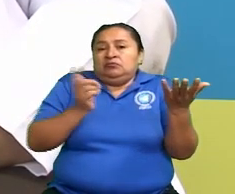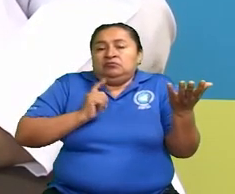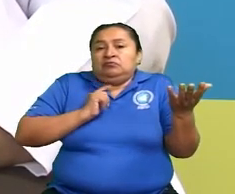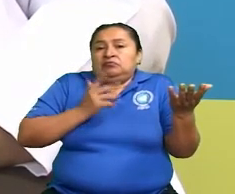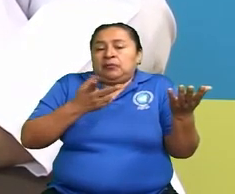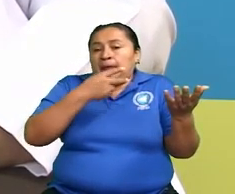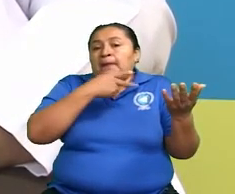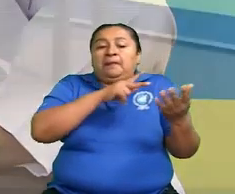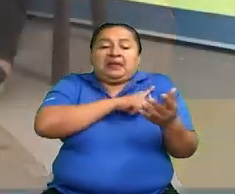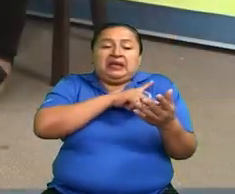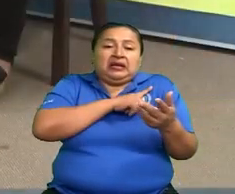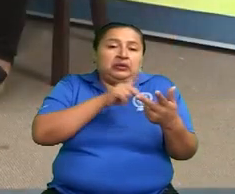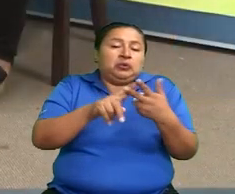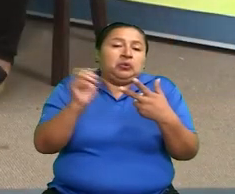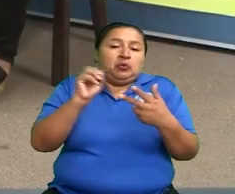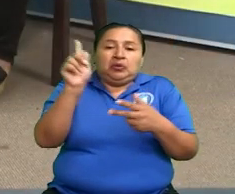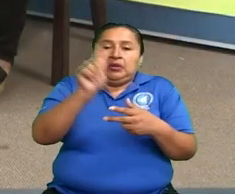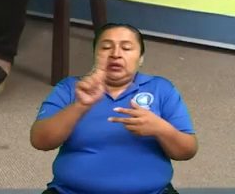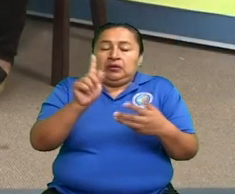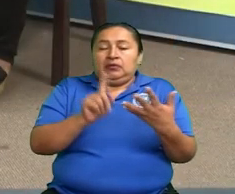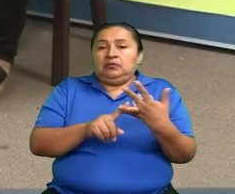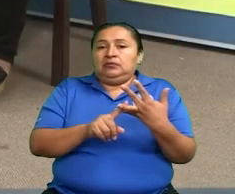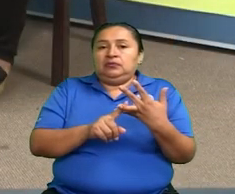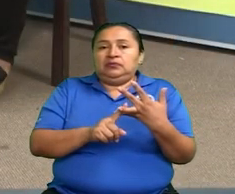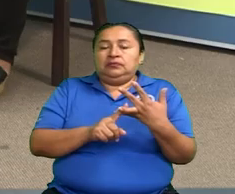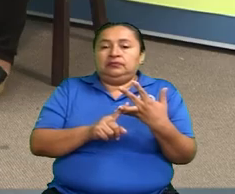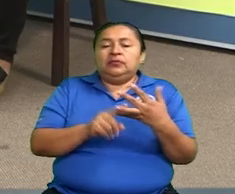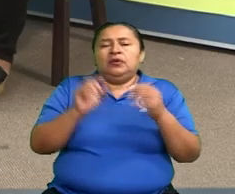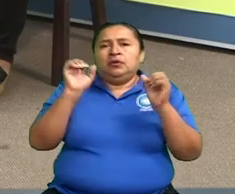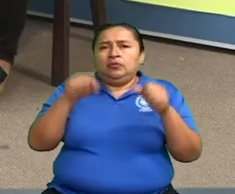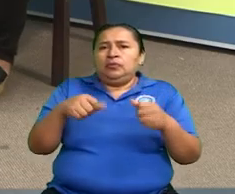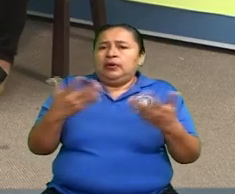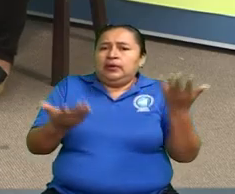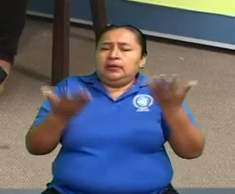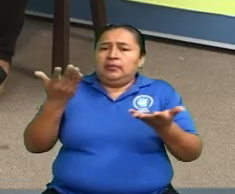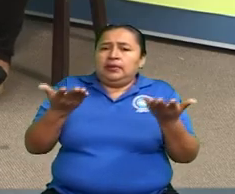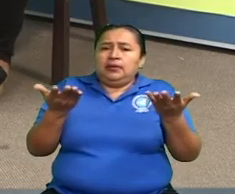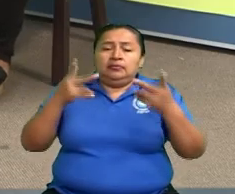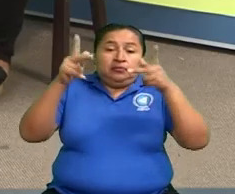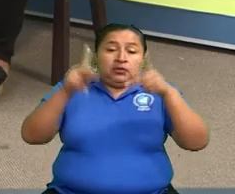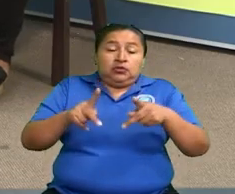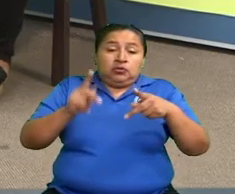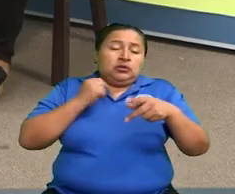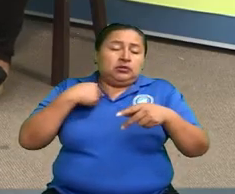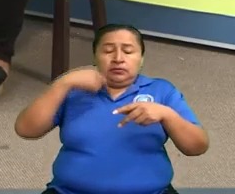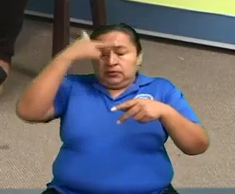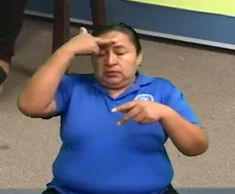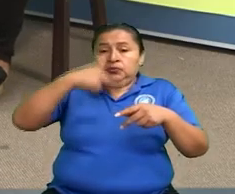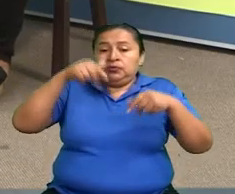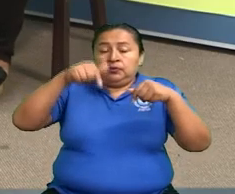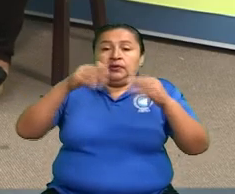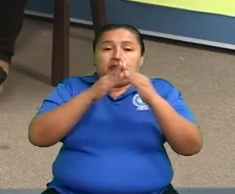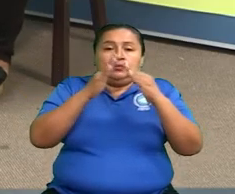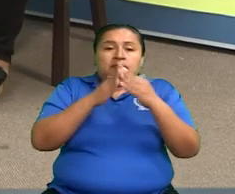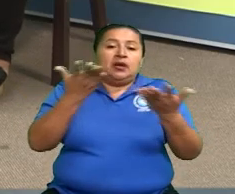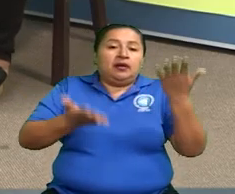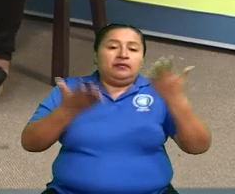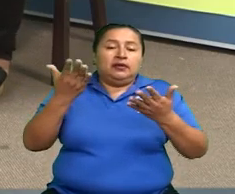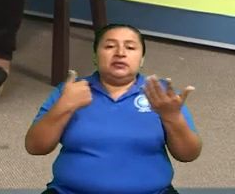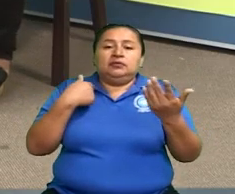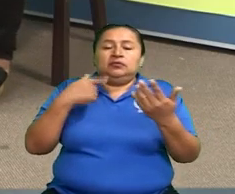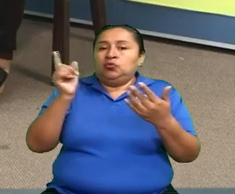un padrastro, puede ser un tío, puede ser la persona que está a cargo, ¿verdad? Porque a veces tal vez